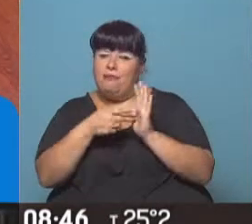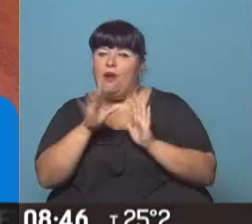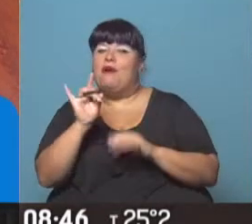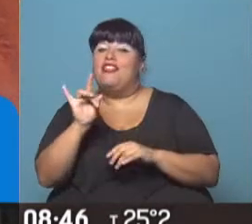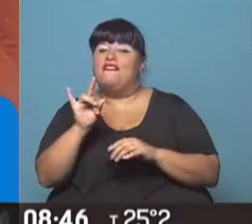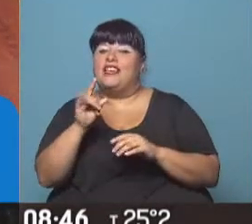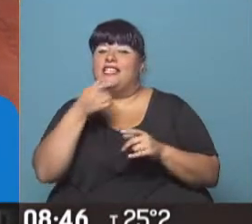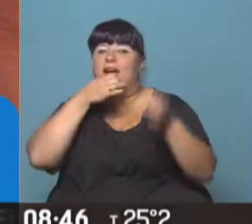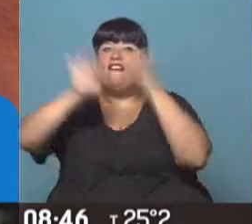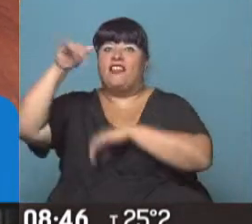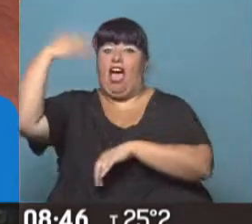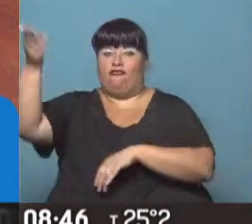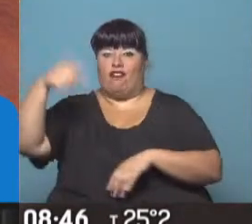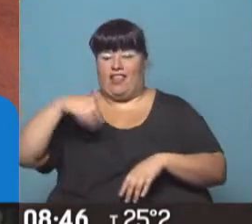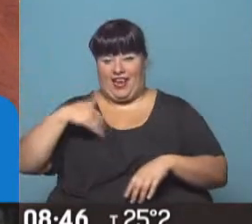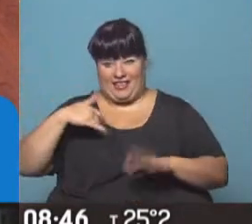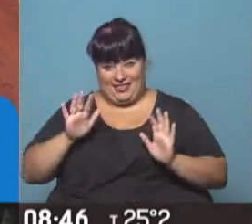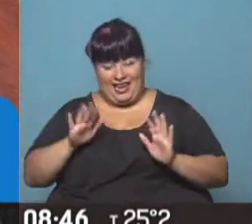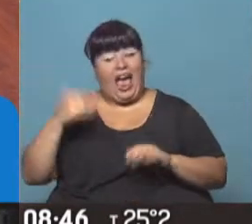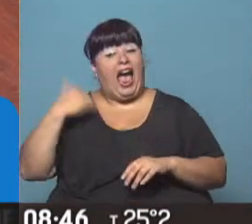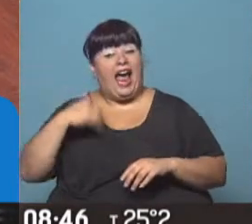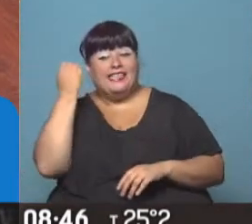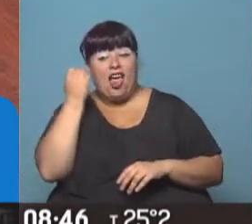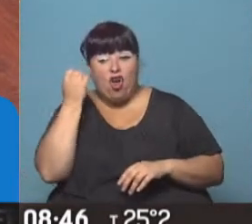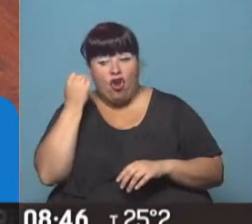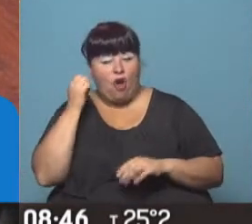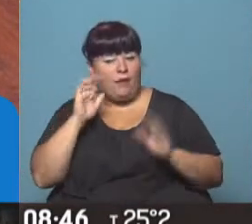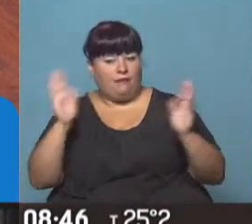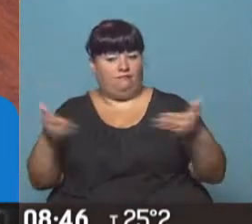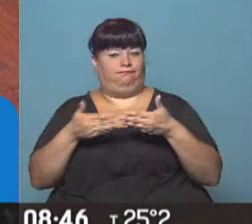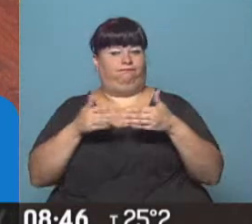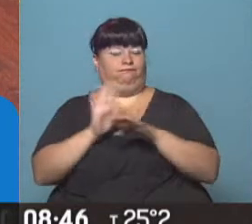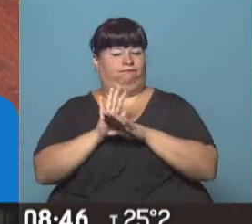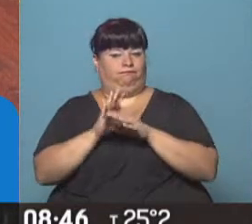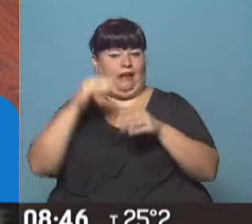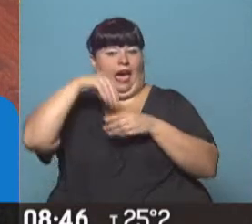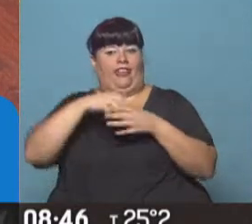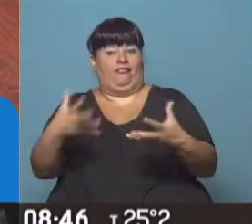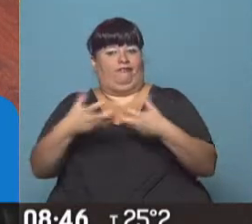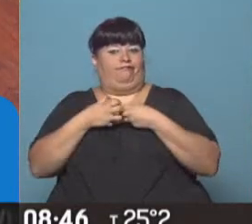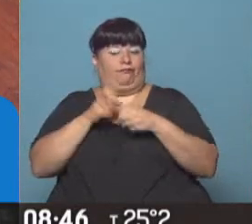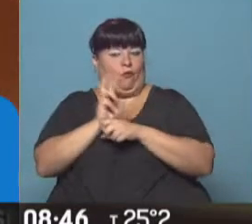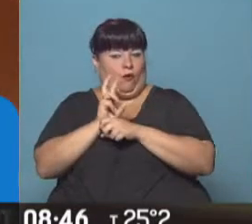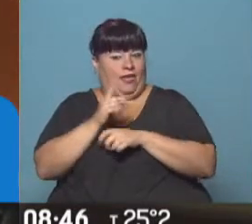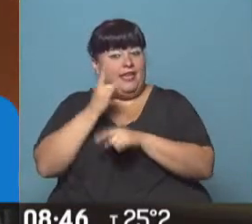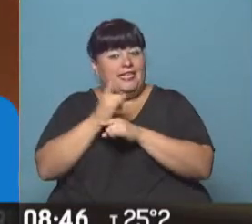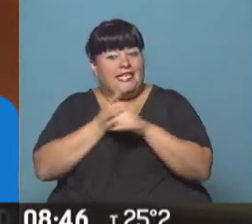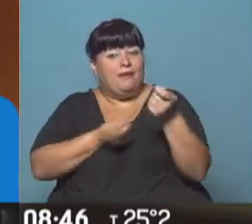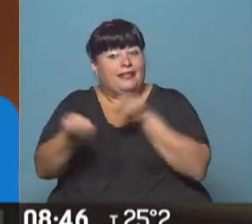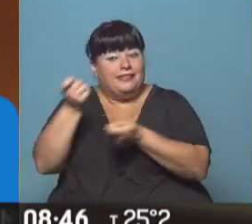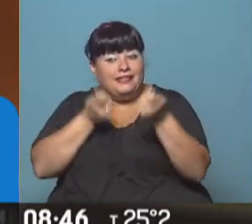potencial salida exportadora de la Argentina. Argentina es una economía que se cerró hacia adentro y siempre